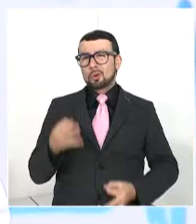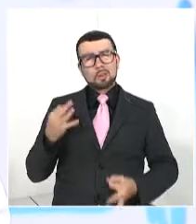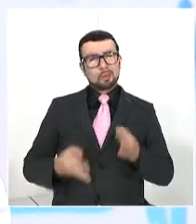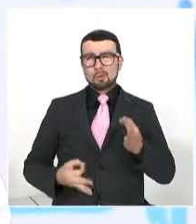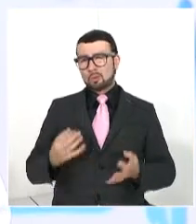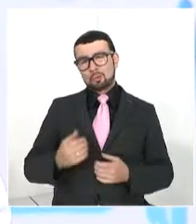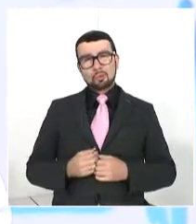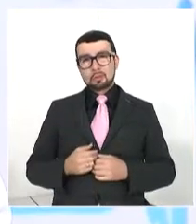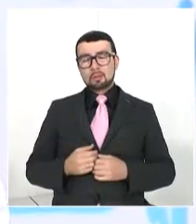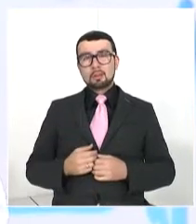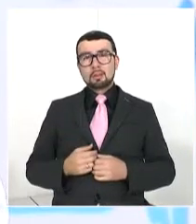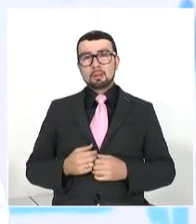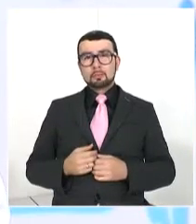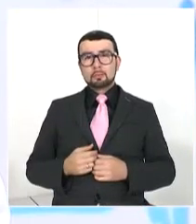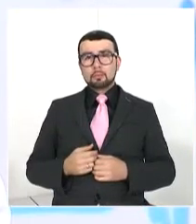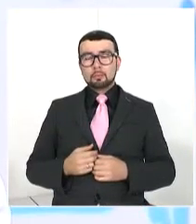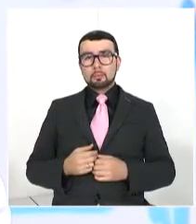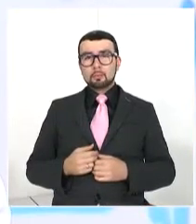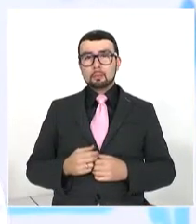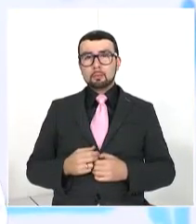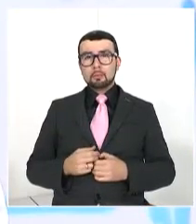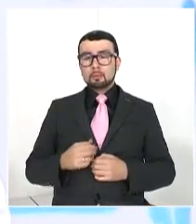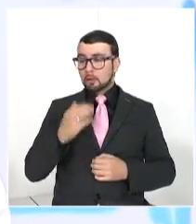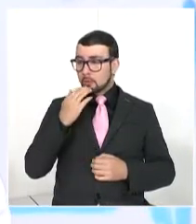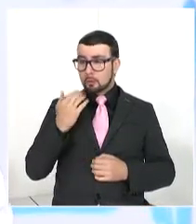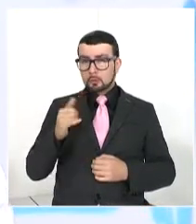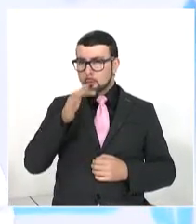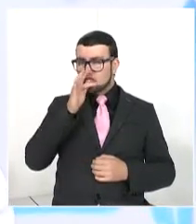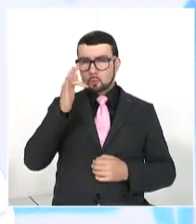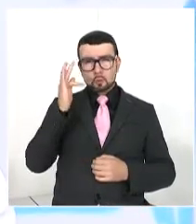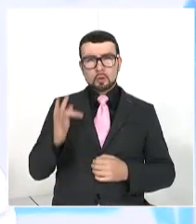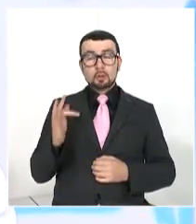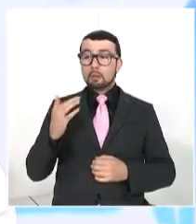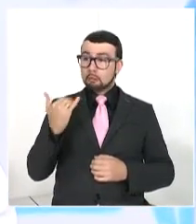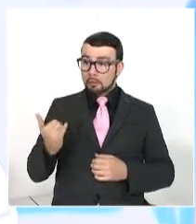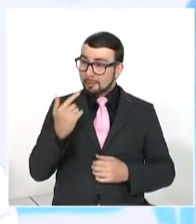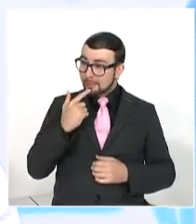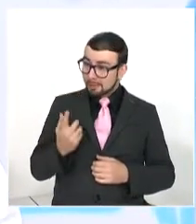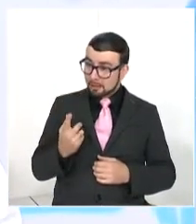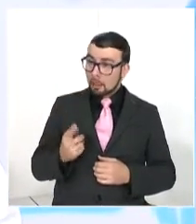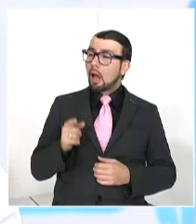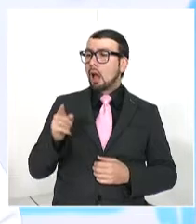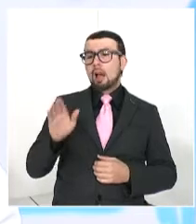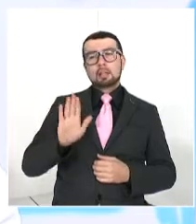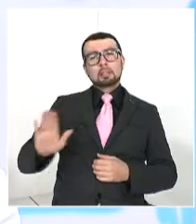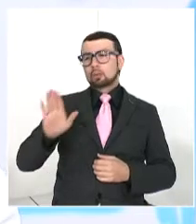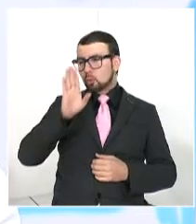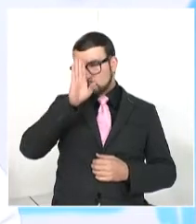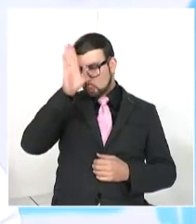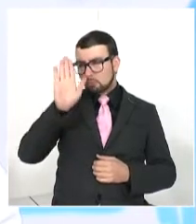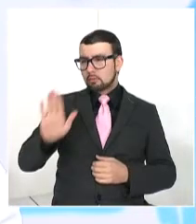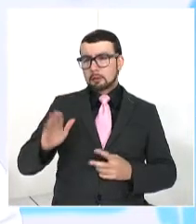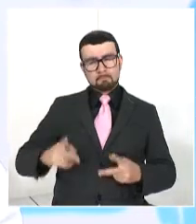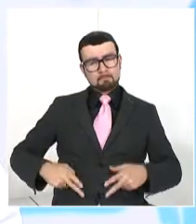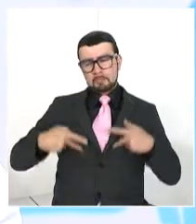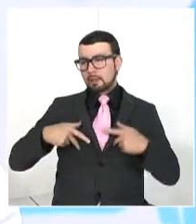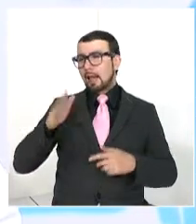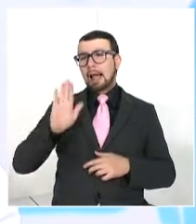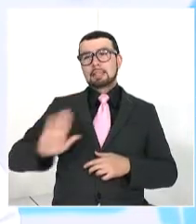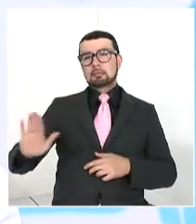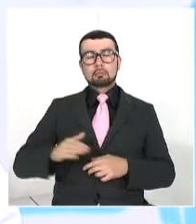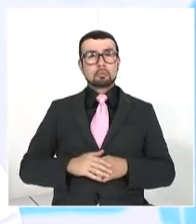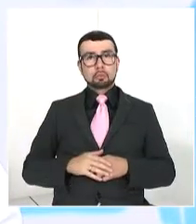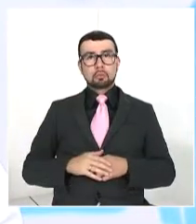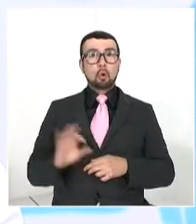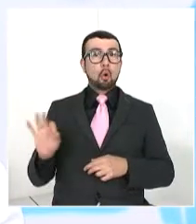es humano, no va con el juramento hipocrático decirle a un paciente, acostúmbrese a vivir con el dolor. O usted no